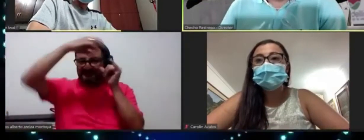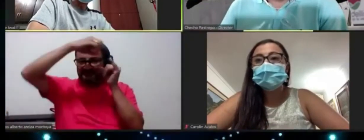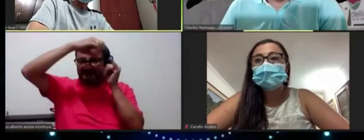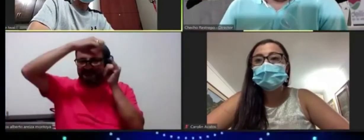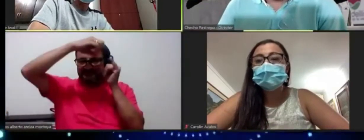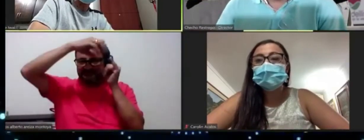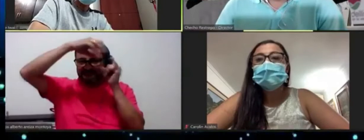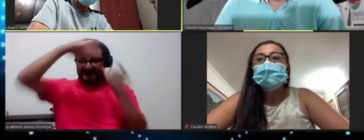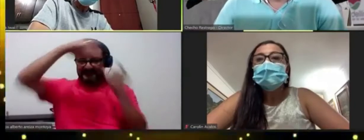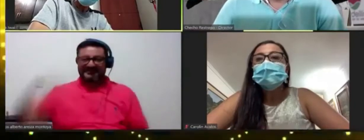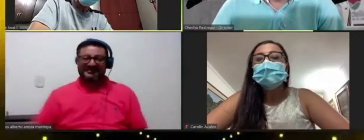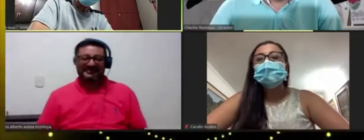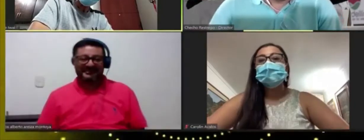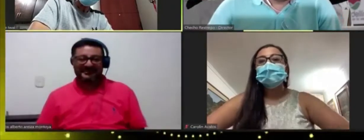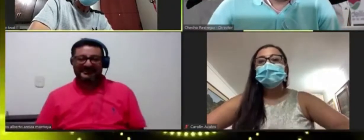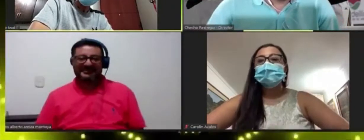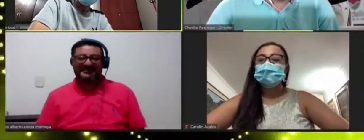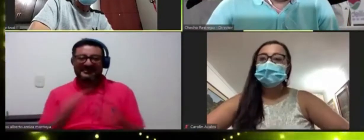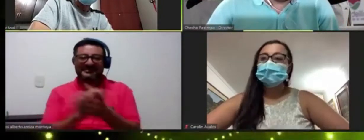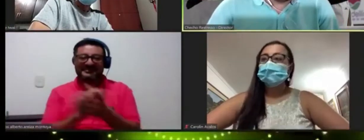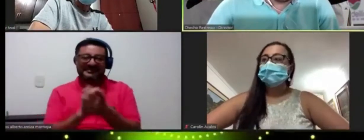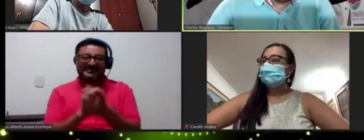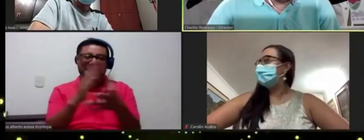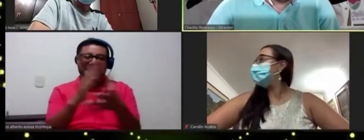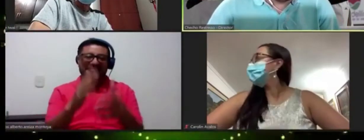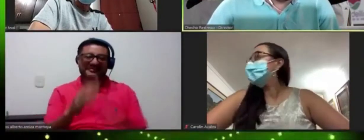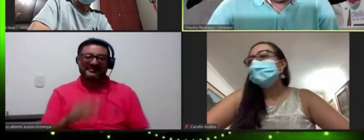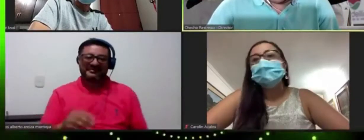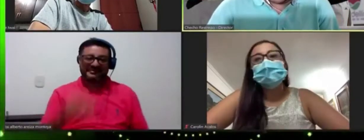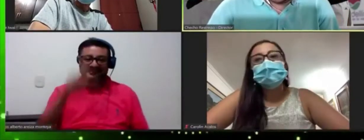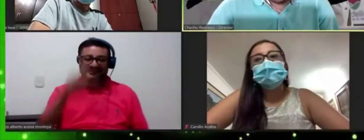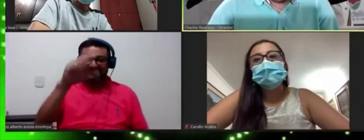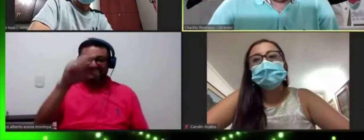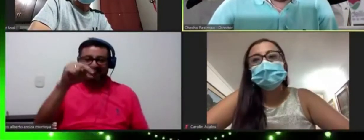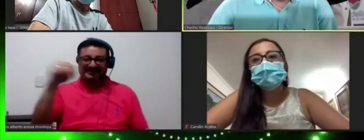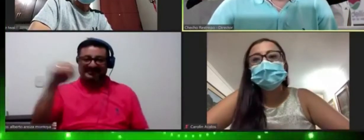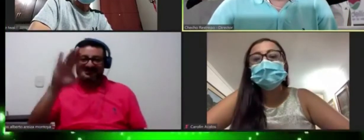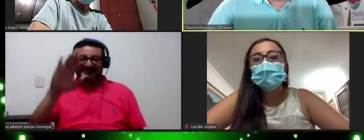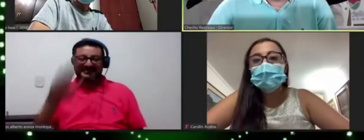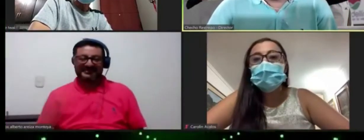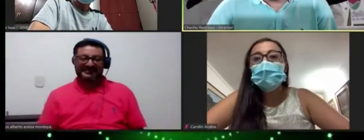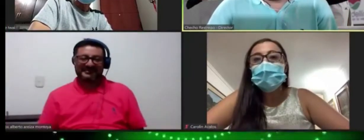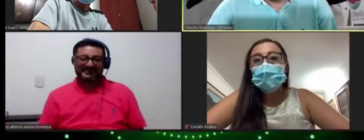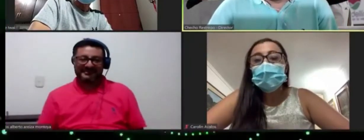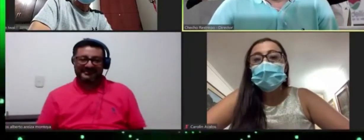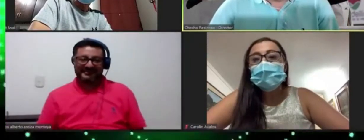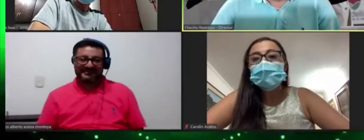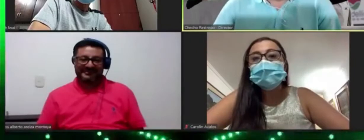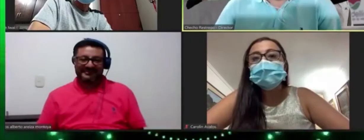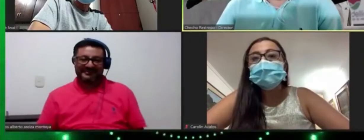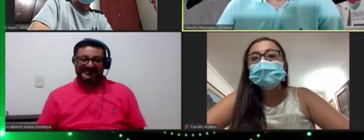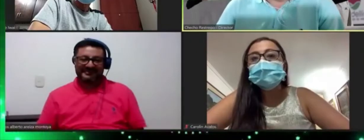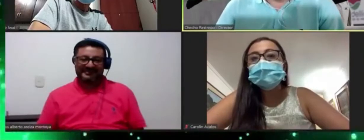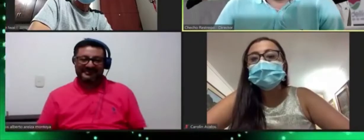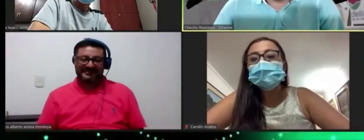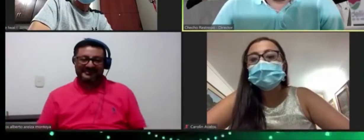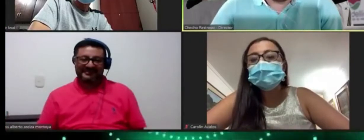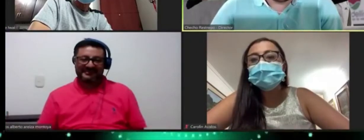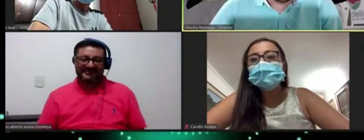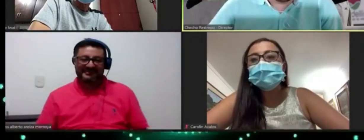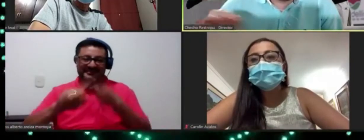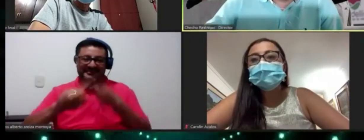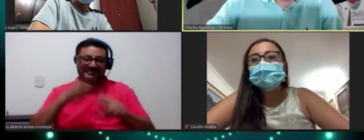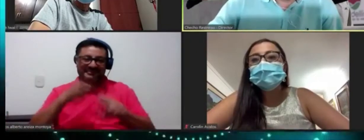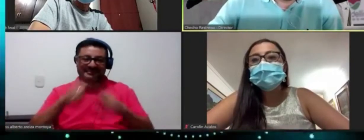en YouTube. Saludamos a la gente de CNC Florida Central, al canal CNC y a todos nuestros televidentes de